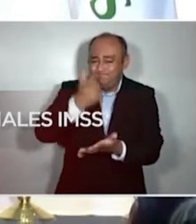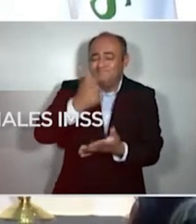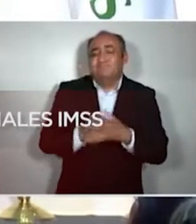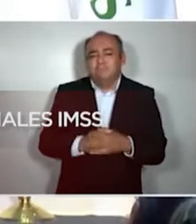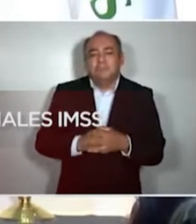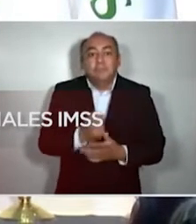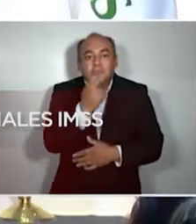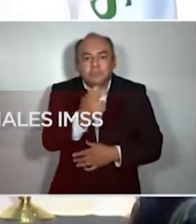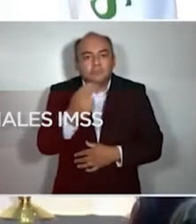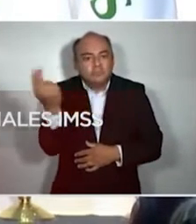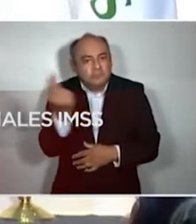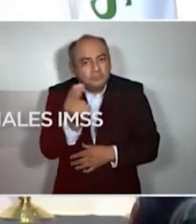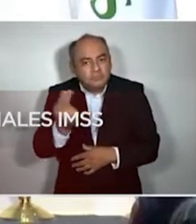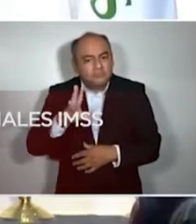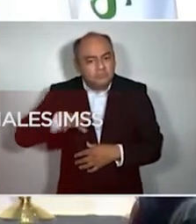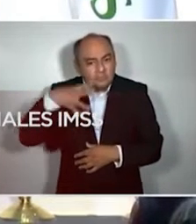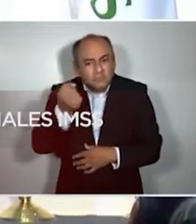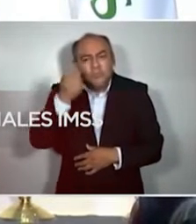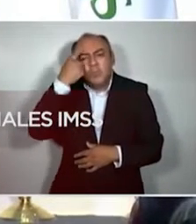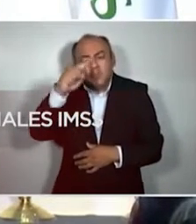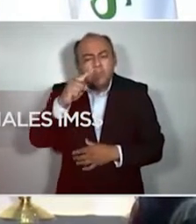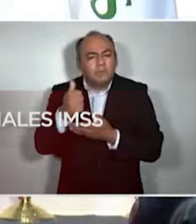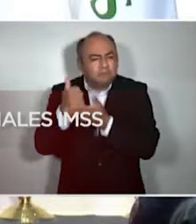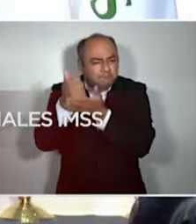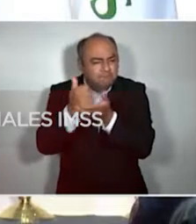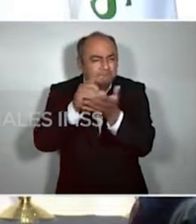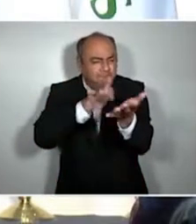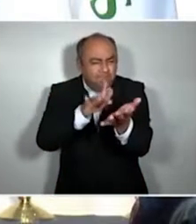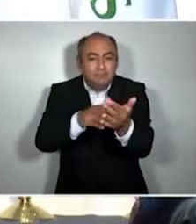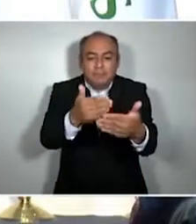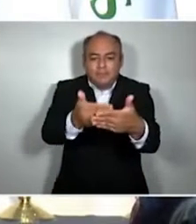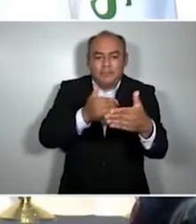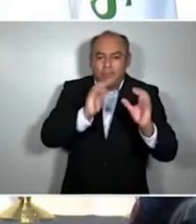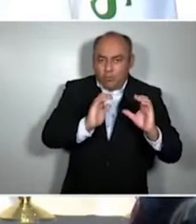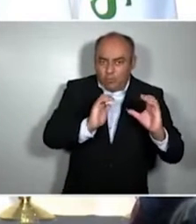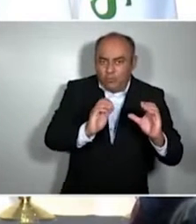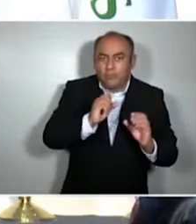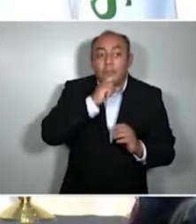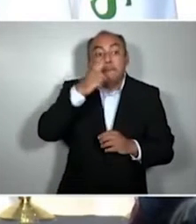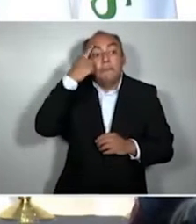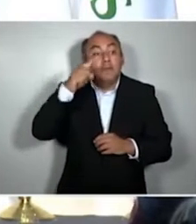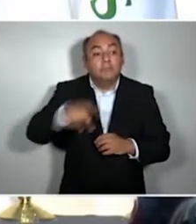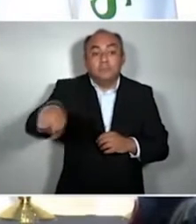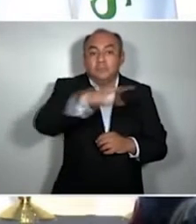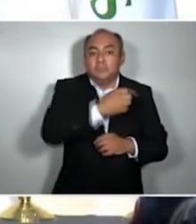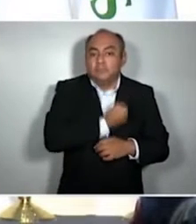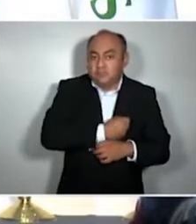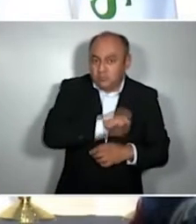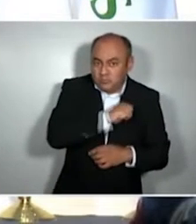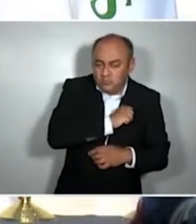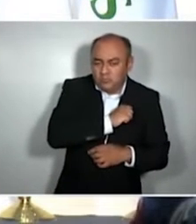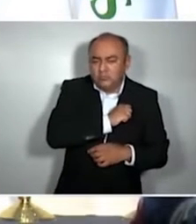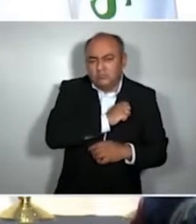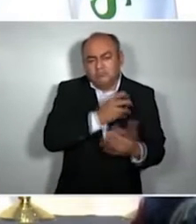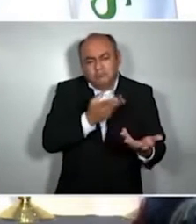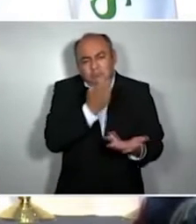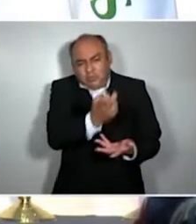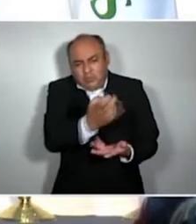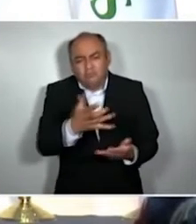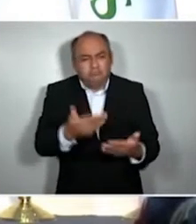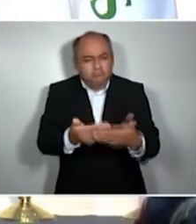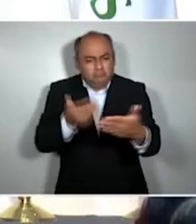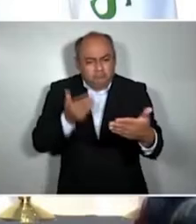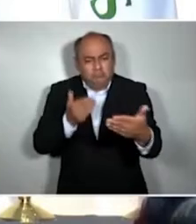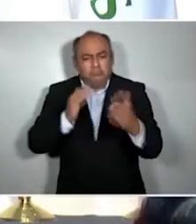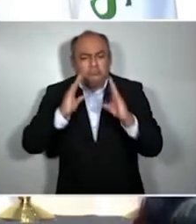la urgente necesidad de reforzar las acciones preventivas y de promoción de la salud que desarrollamos desde la